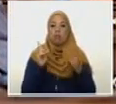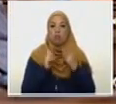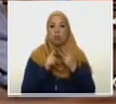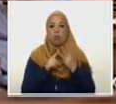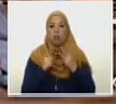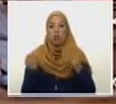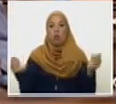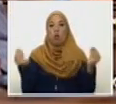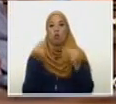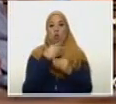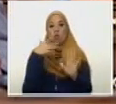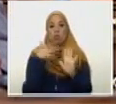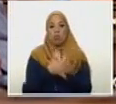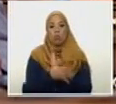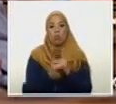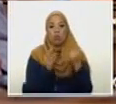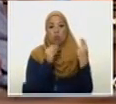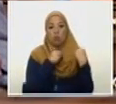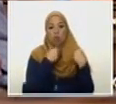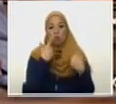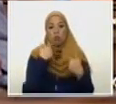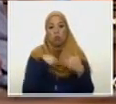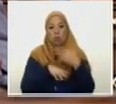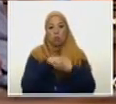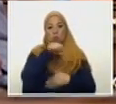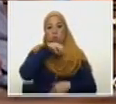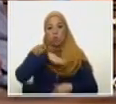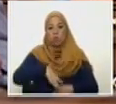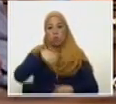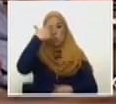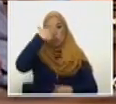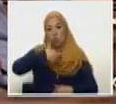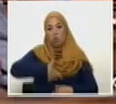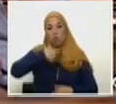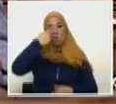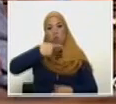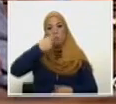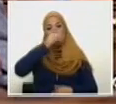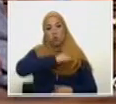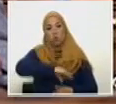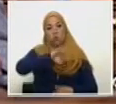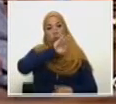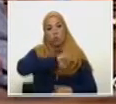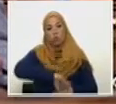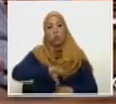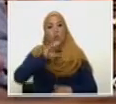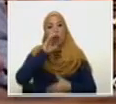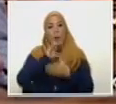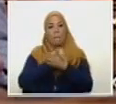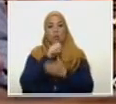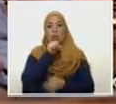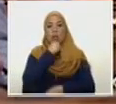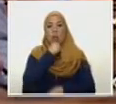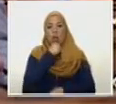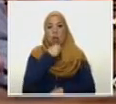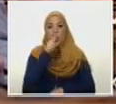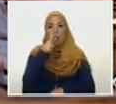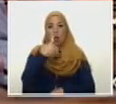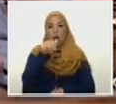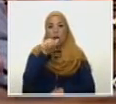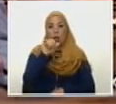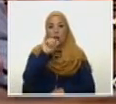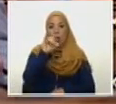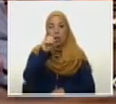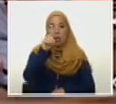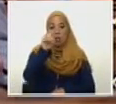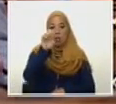acuerdo constituyente en reconocimiento a la trayectoria personal, política, social de la compatriota Aide Machín. En este